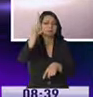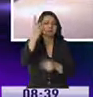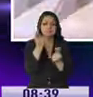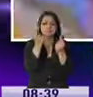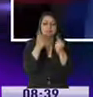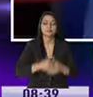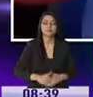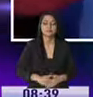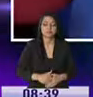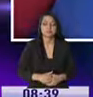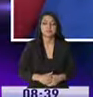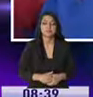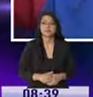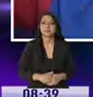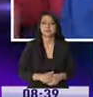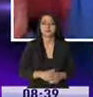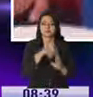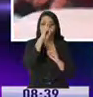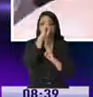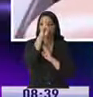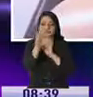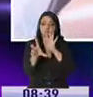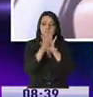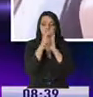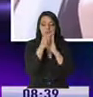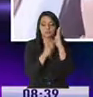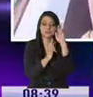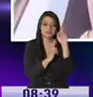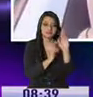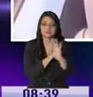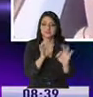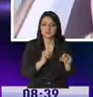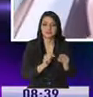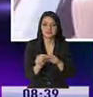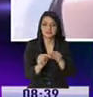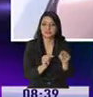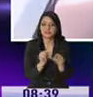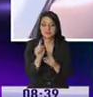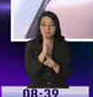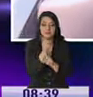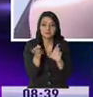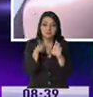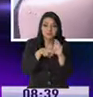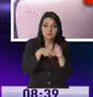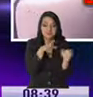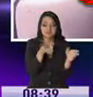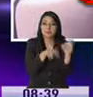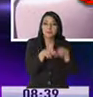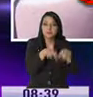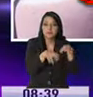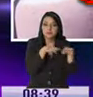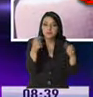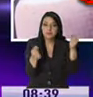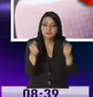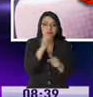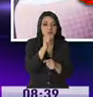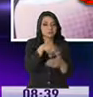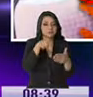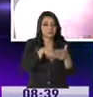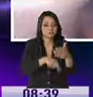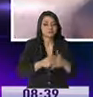también, incumpliendo muchos de ustedes la normativa de tránsito, llevando a pasajeros en el balde. Eso no se debe hacer. Así